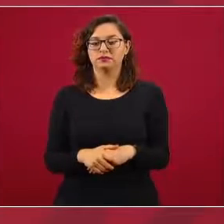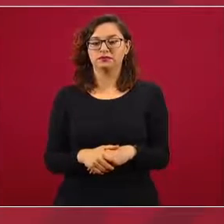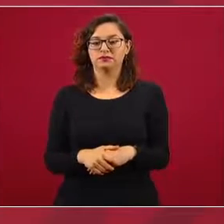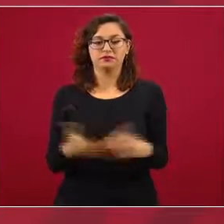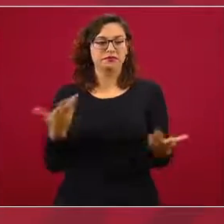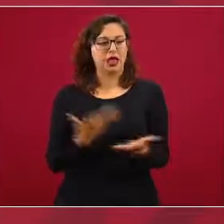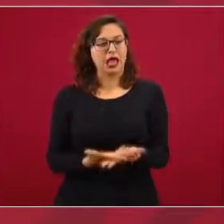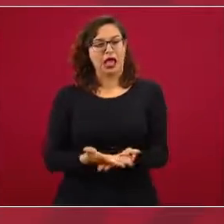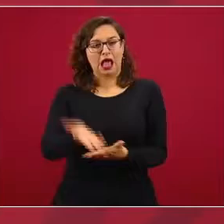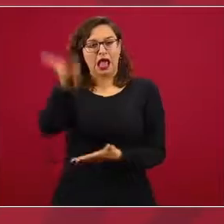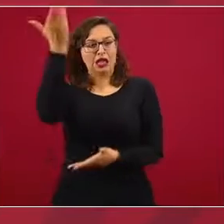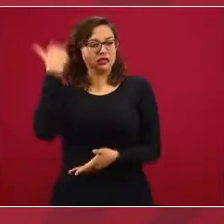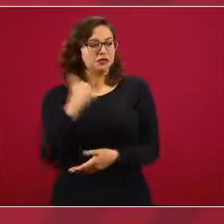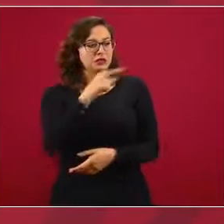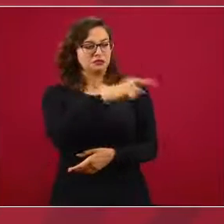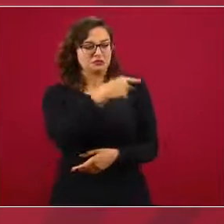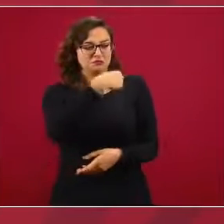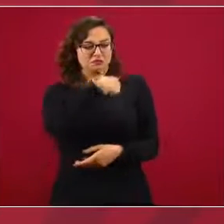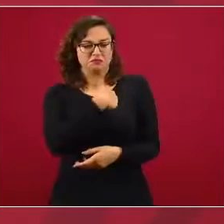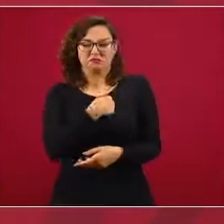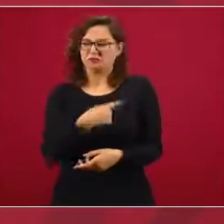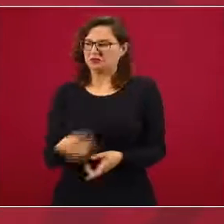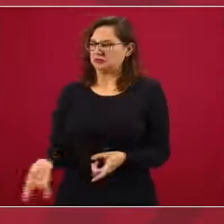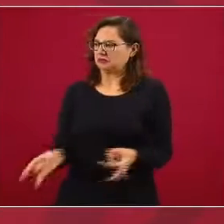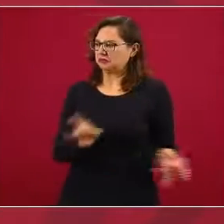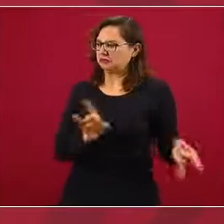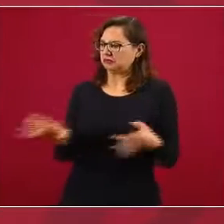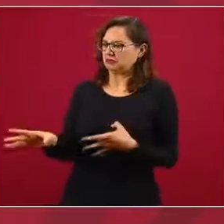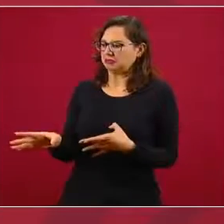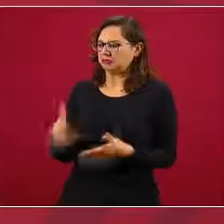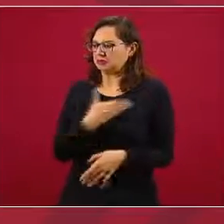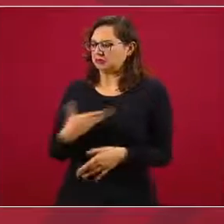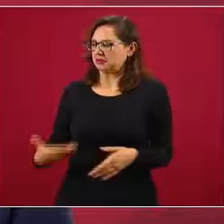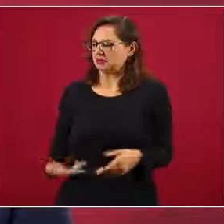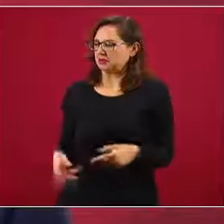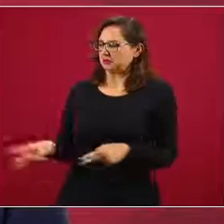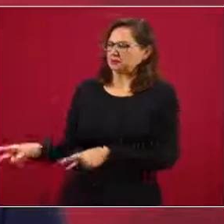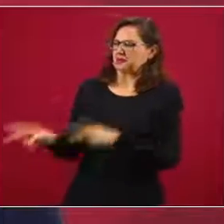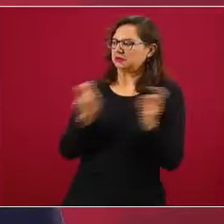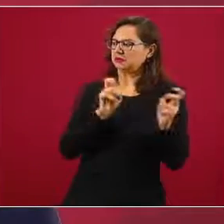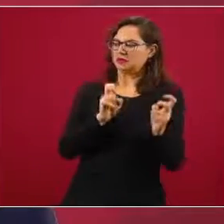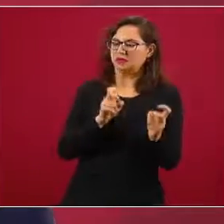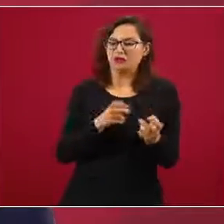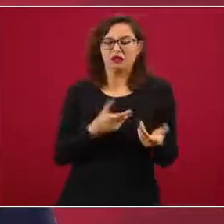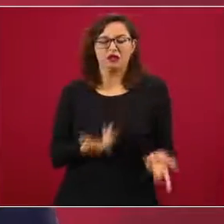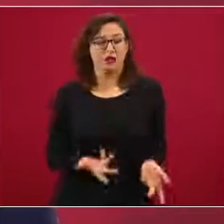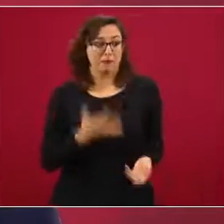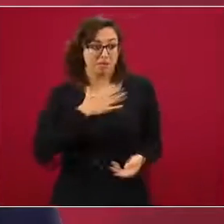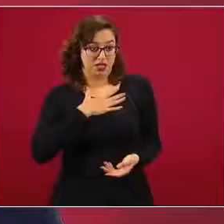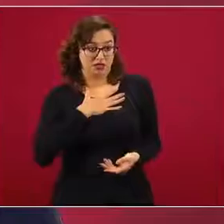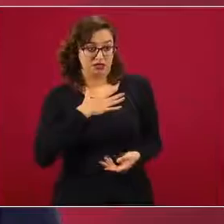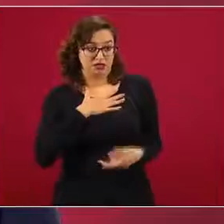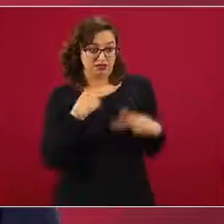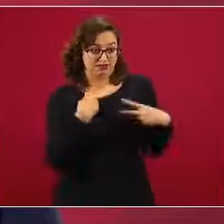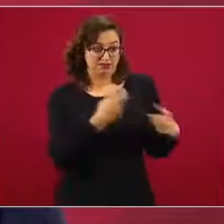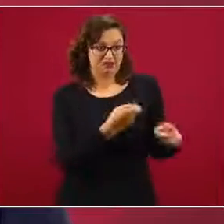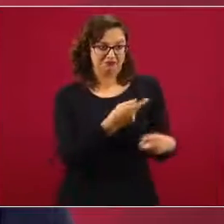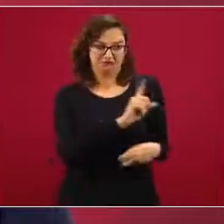el que nos hayan robado la presidencia, porque no solo fue a mí, fue a todo el pueblo, o